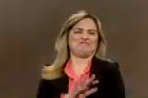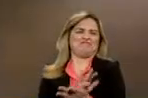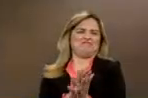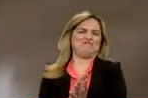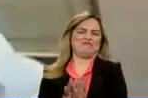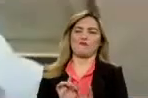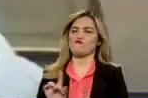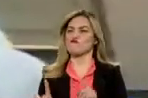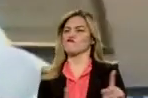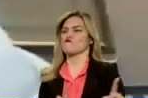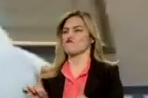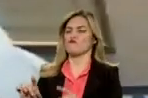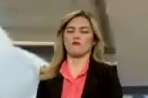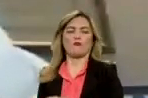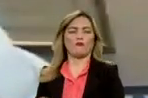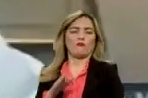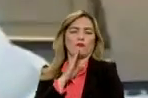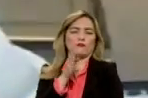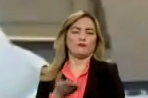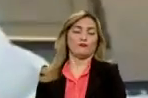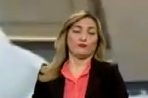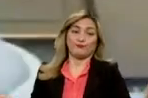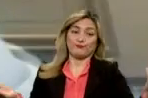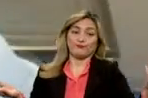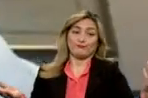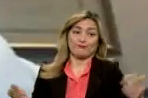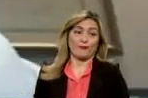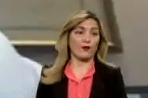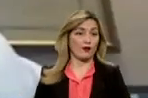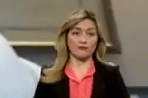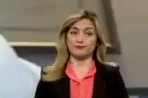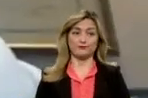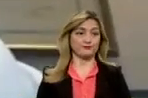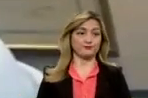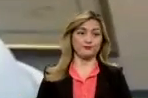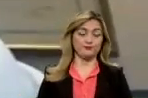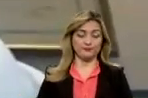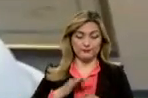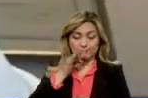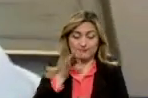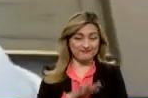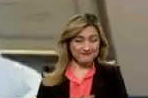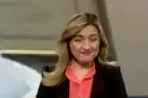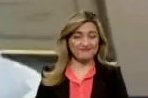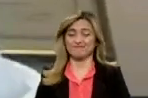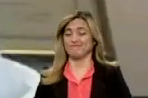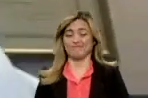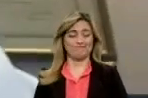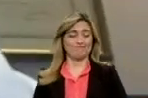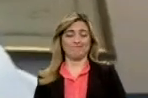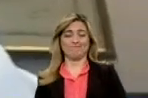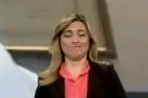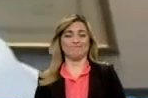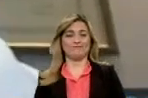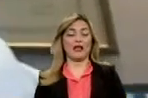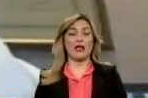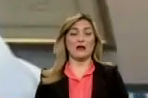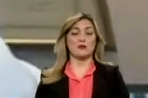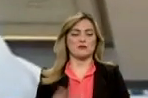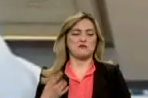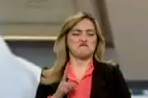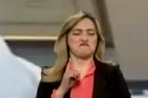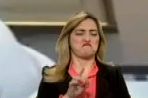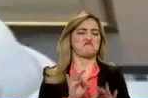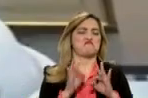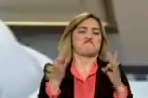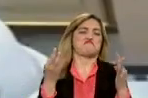ser lo que siempre hacía, y eso no es así. La particularidad es que no solo se enferma una persona, una familia, se enferma toda